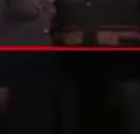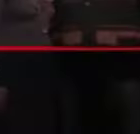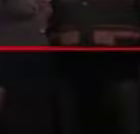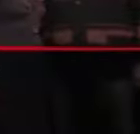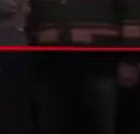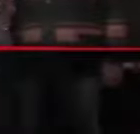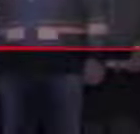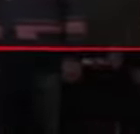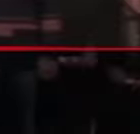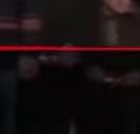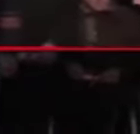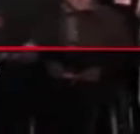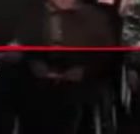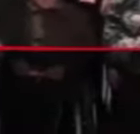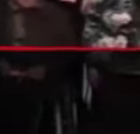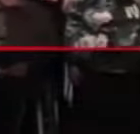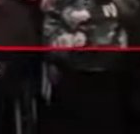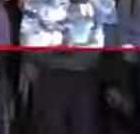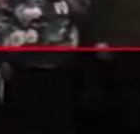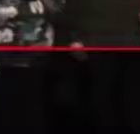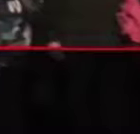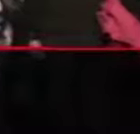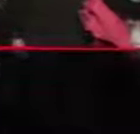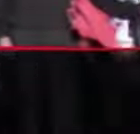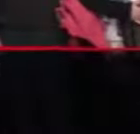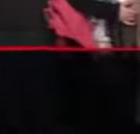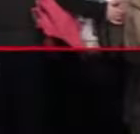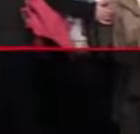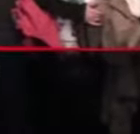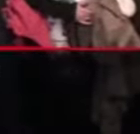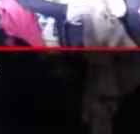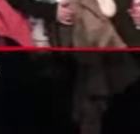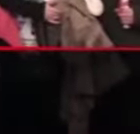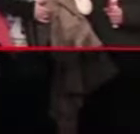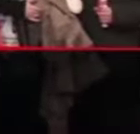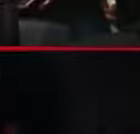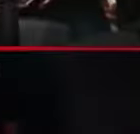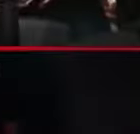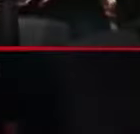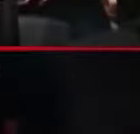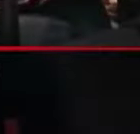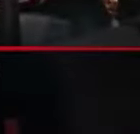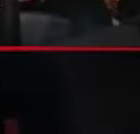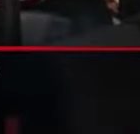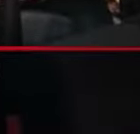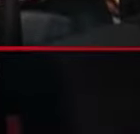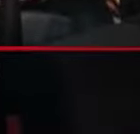topaketak o encuentros, los concursos para personas mayores, los viajes a Diñeko, la iniciativa